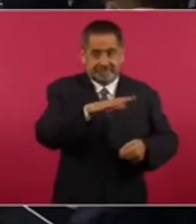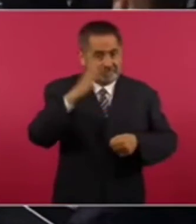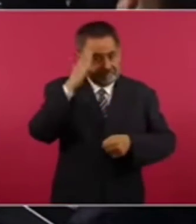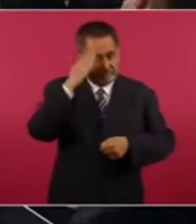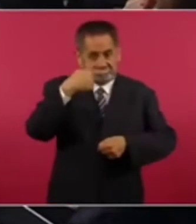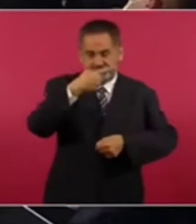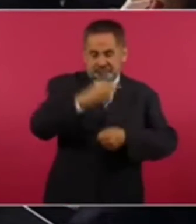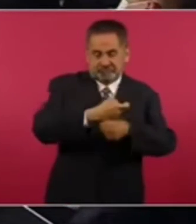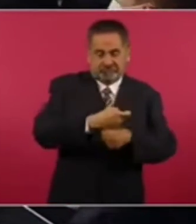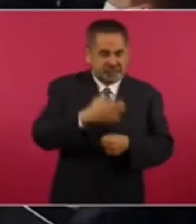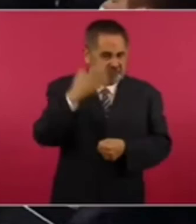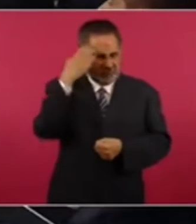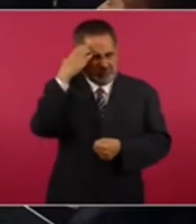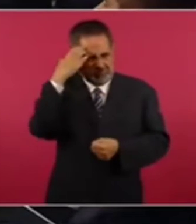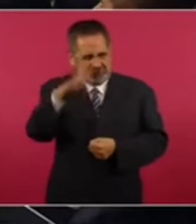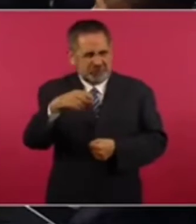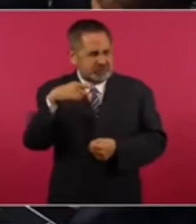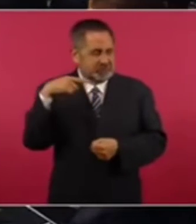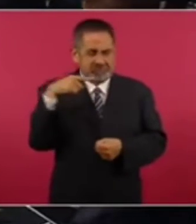generador